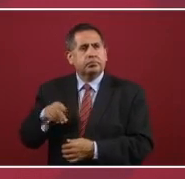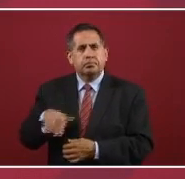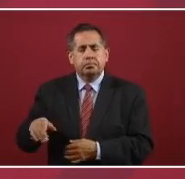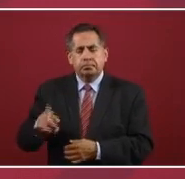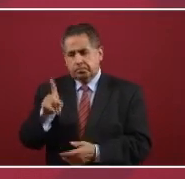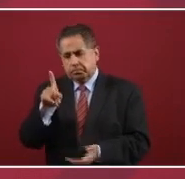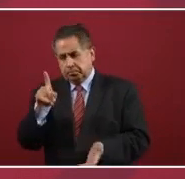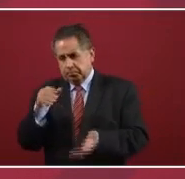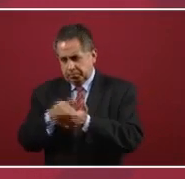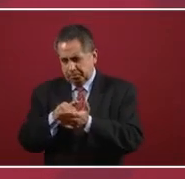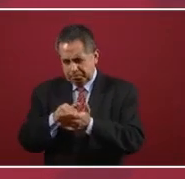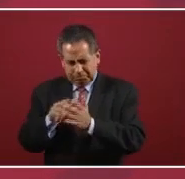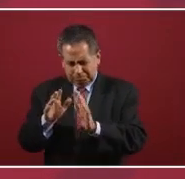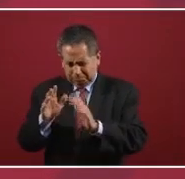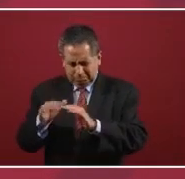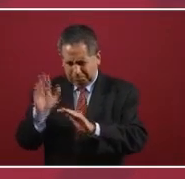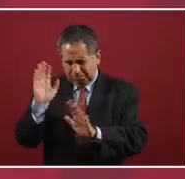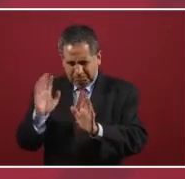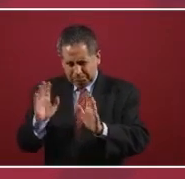1,000